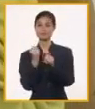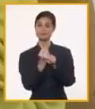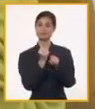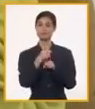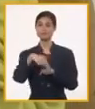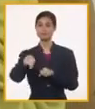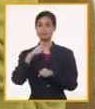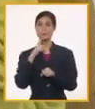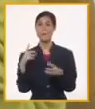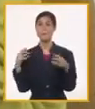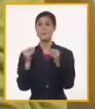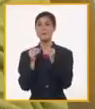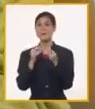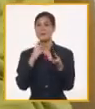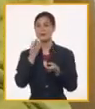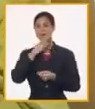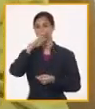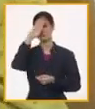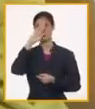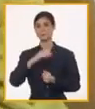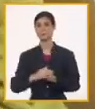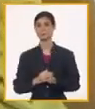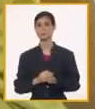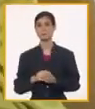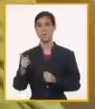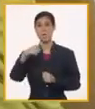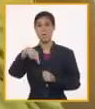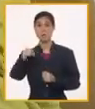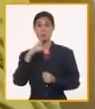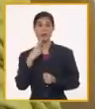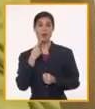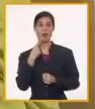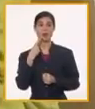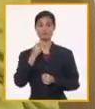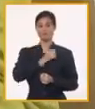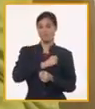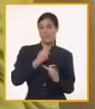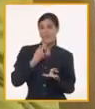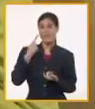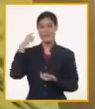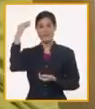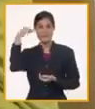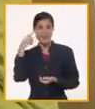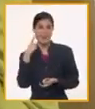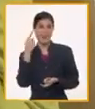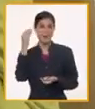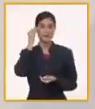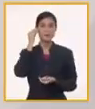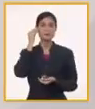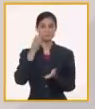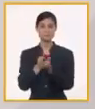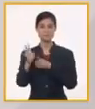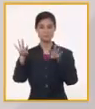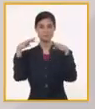de la República de Cuba, por supuesto. Si a usted le interesa el tema, si le interesa nuestro diálogo, acompáñenos.